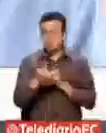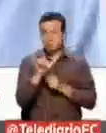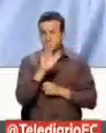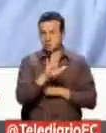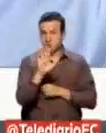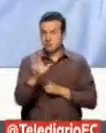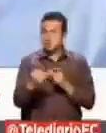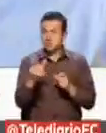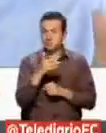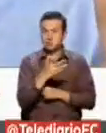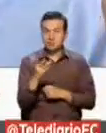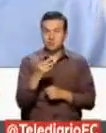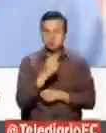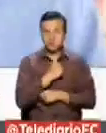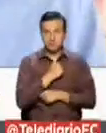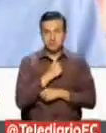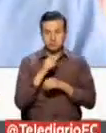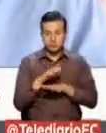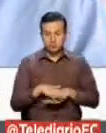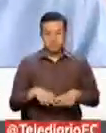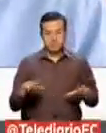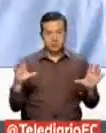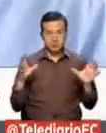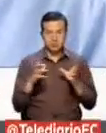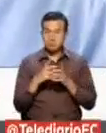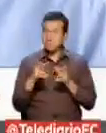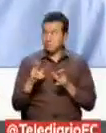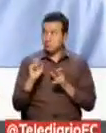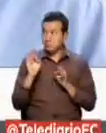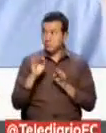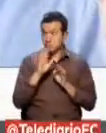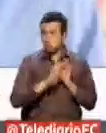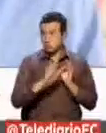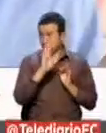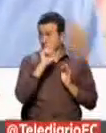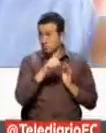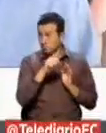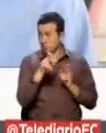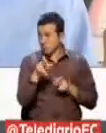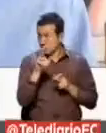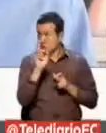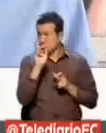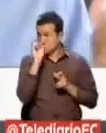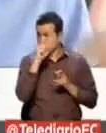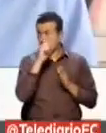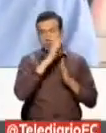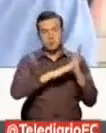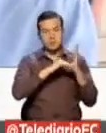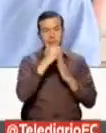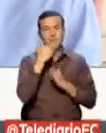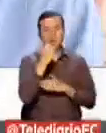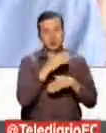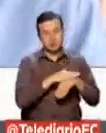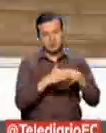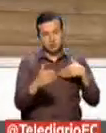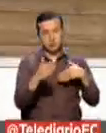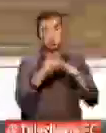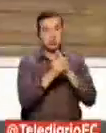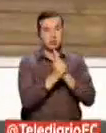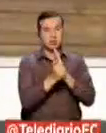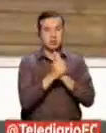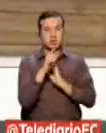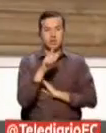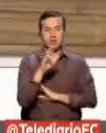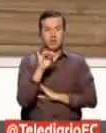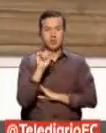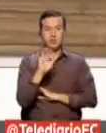pueden apropiarse con permiso y pueden realizar murales donde desarrollen mucho más tiempo sus habilidades. Luis